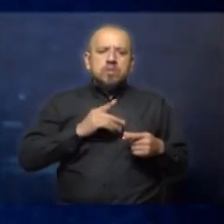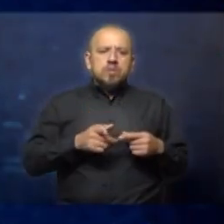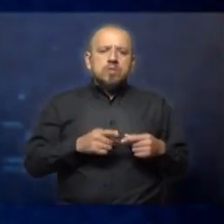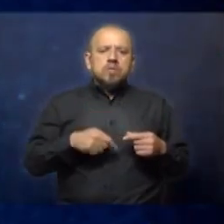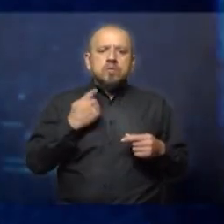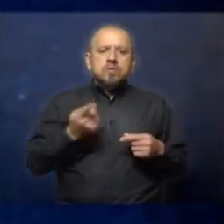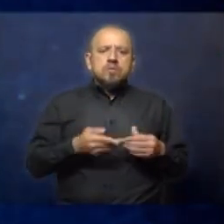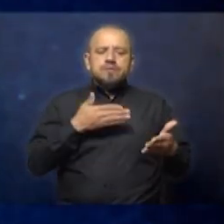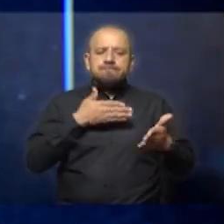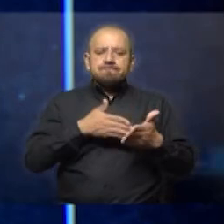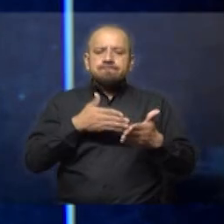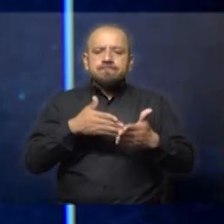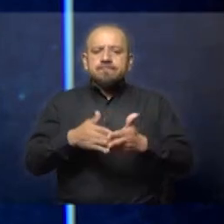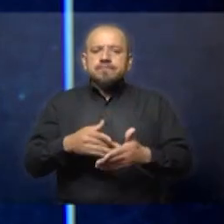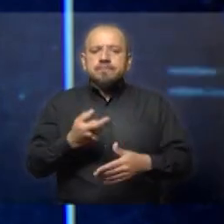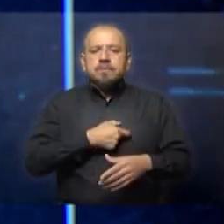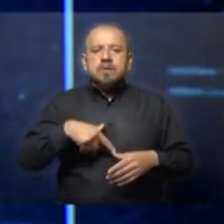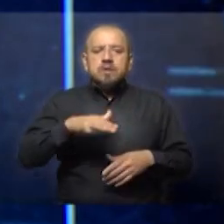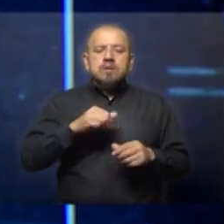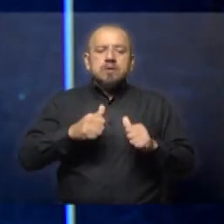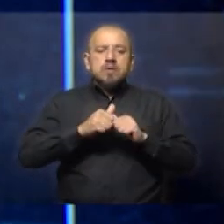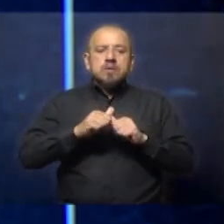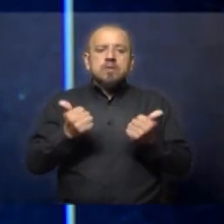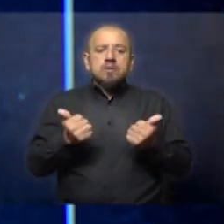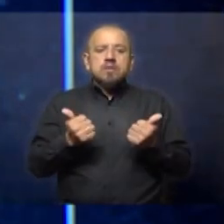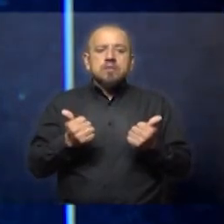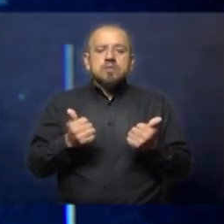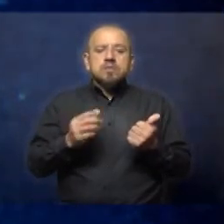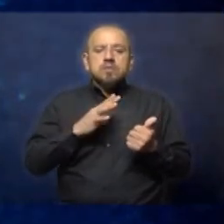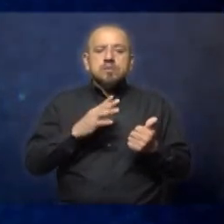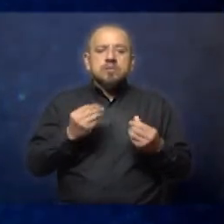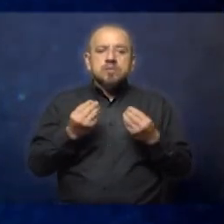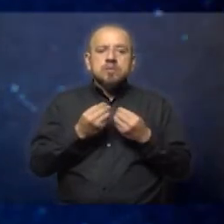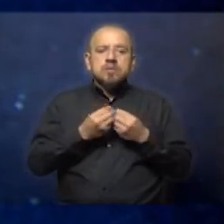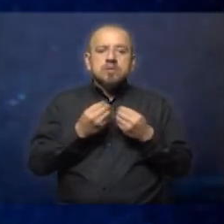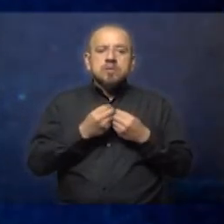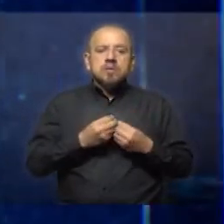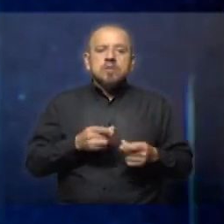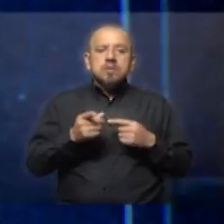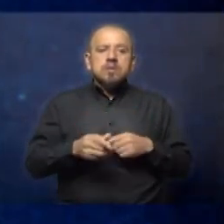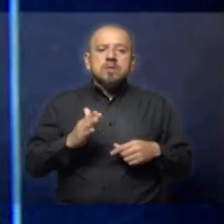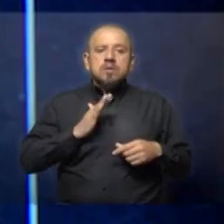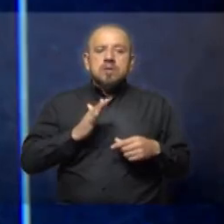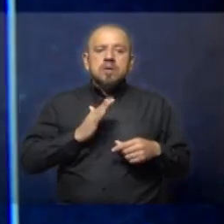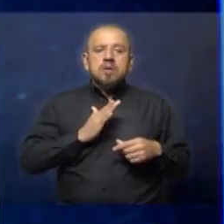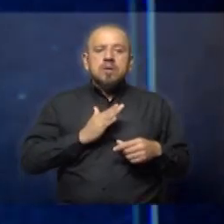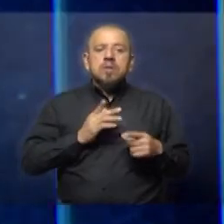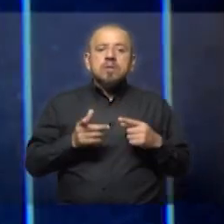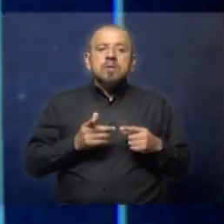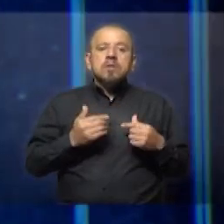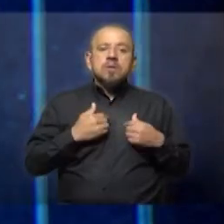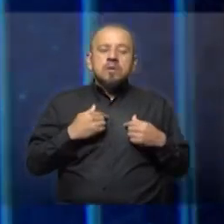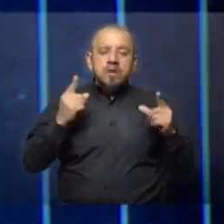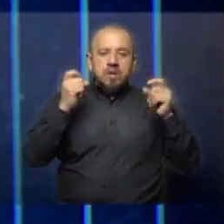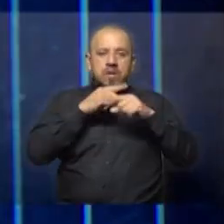todas las otras trabas sociales que tiene la mujer para divorciarse o sea va a haber muchos impedimentos que van a llevar que la mujer digamos hacer una decisión muy